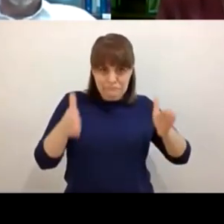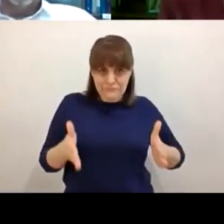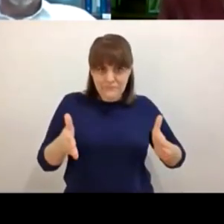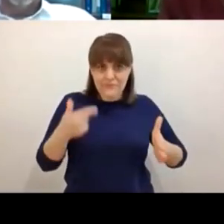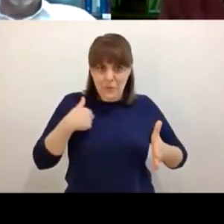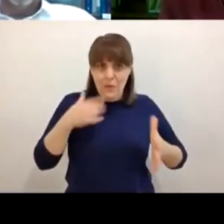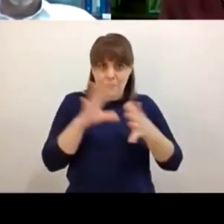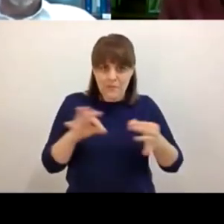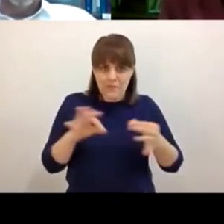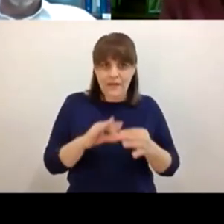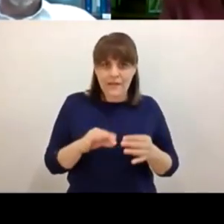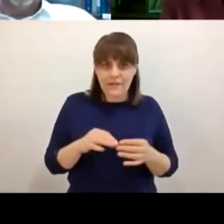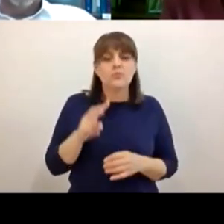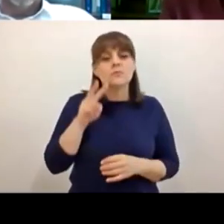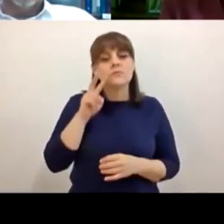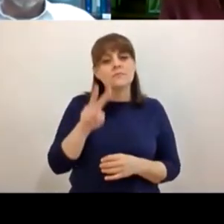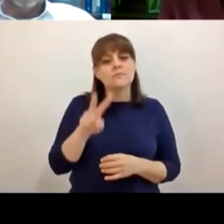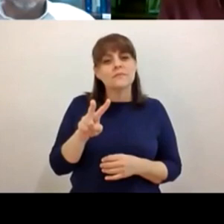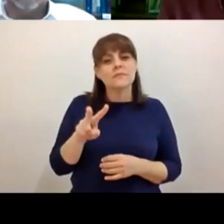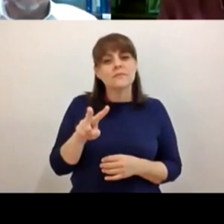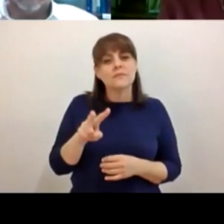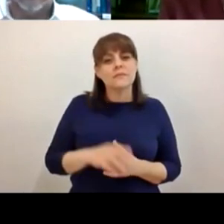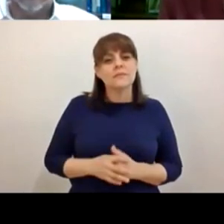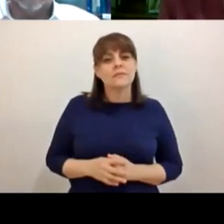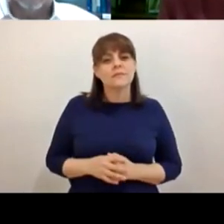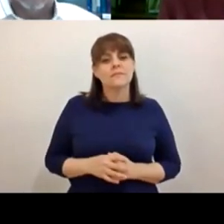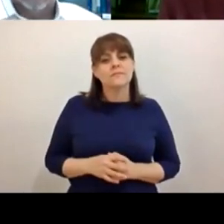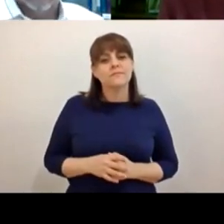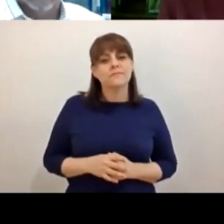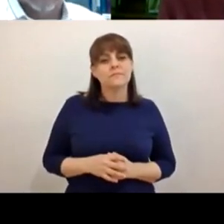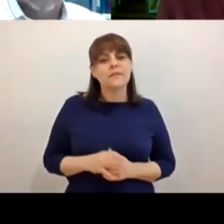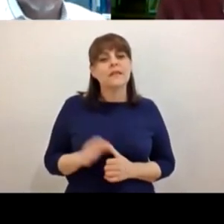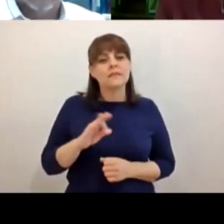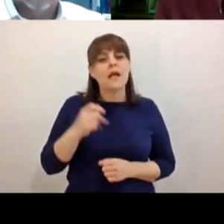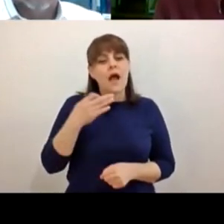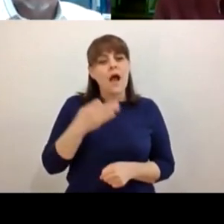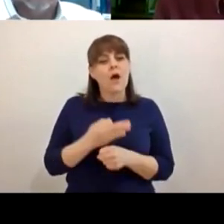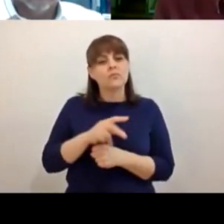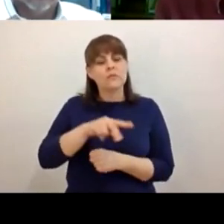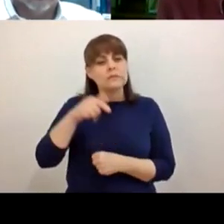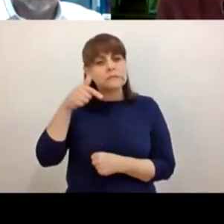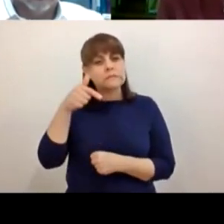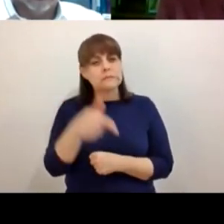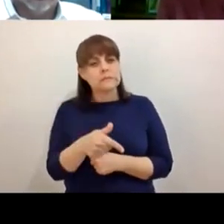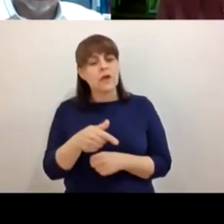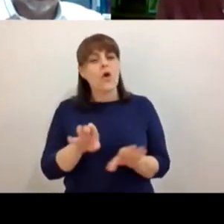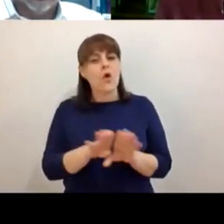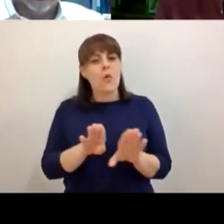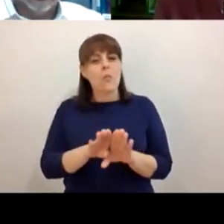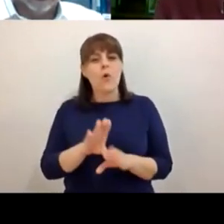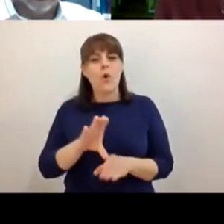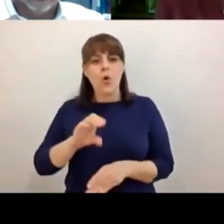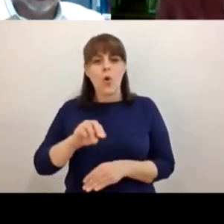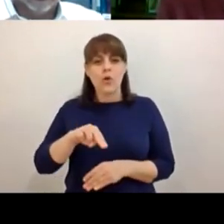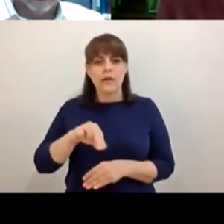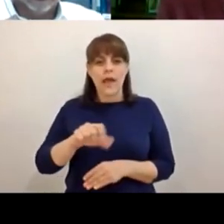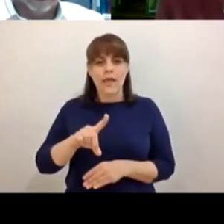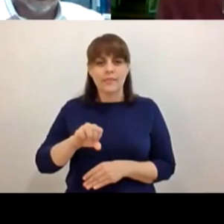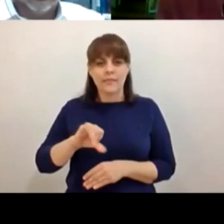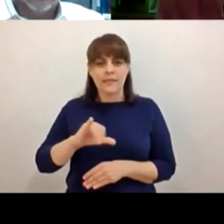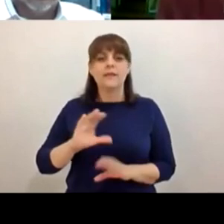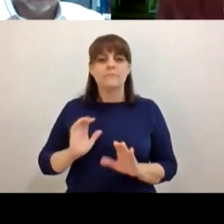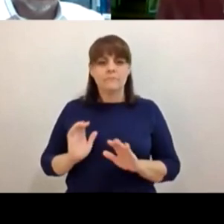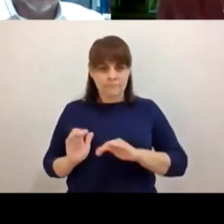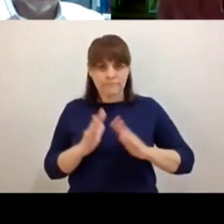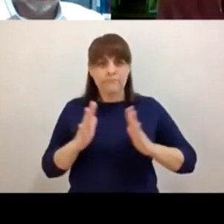Creo que ya notaron también de qué manera tan fuerte está presente la CONADIC en estos temas.